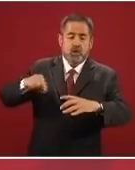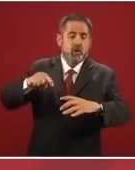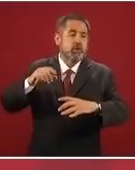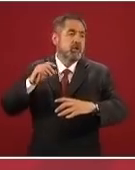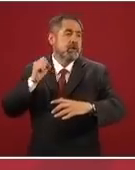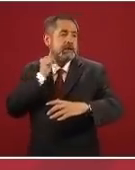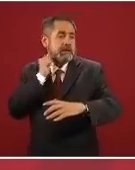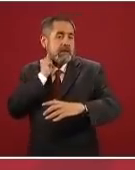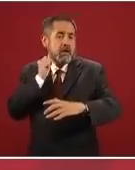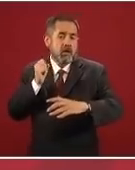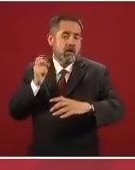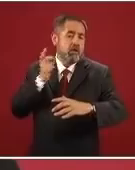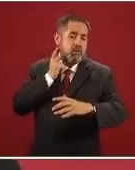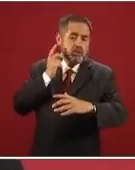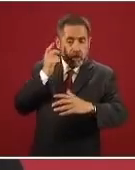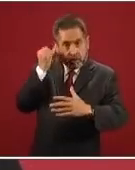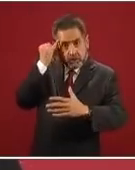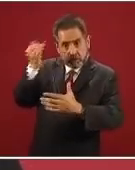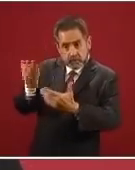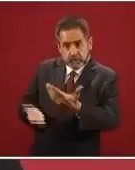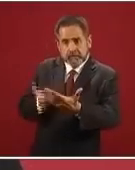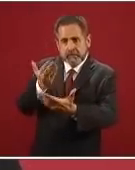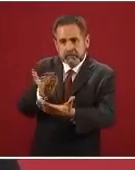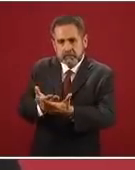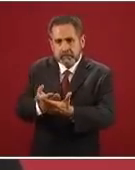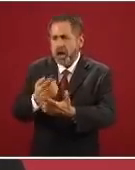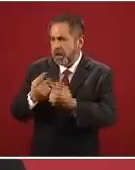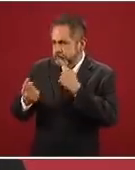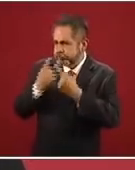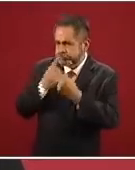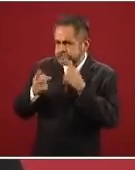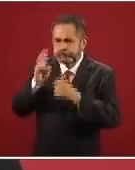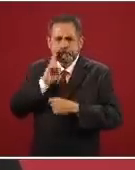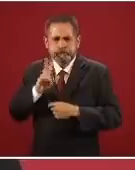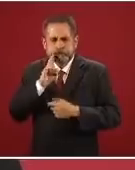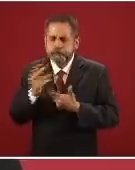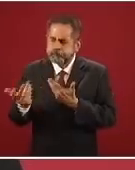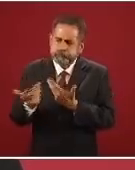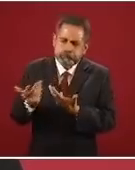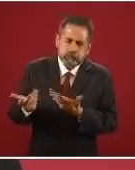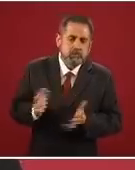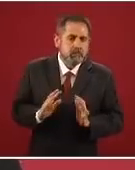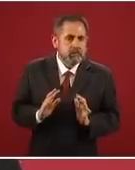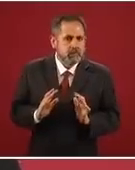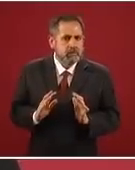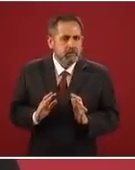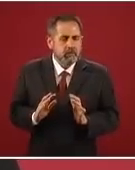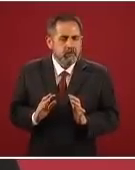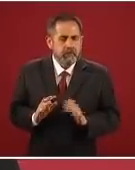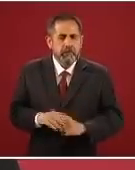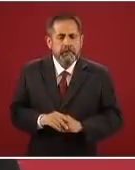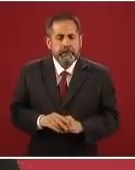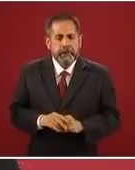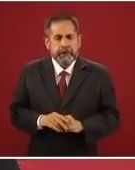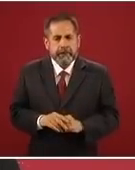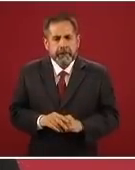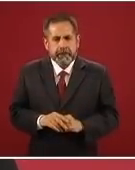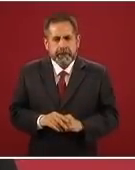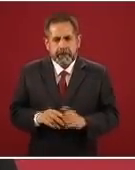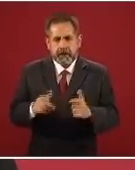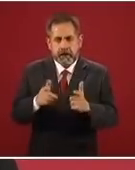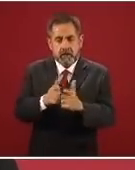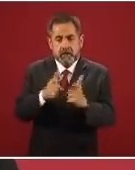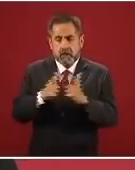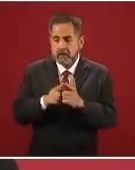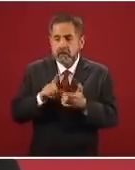que el Senado esté planteando, lo vamos a discutir. Los grupos de